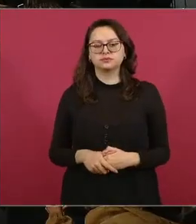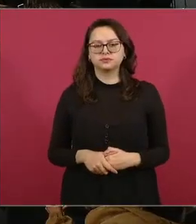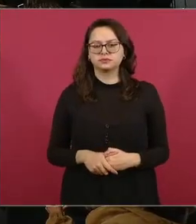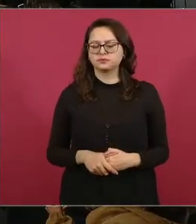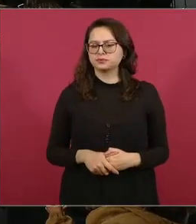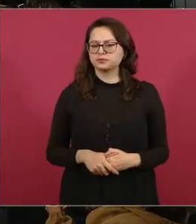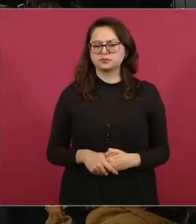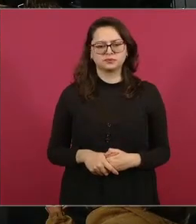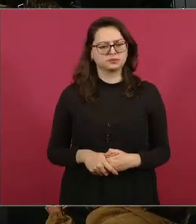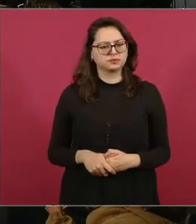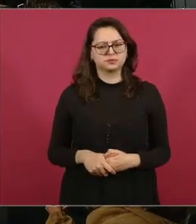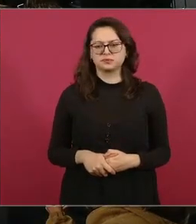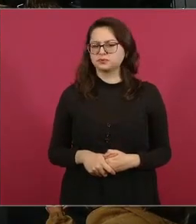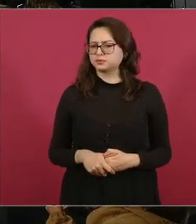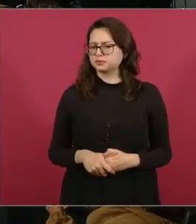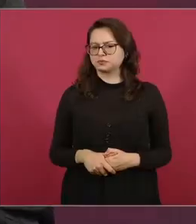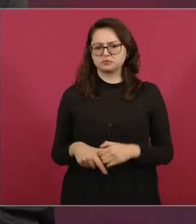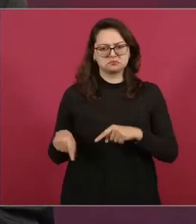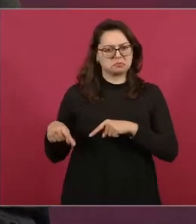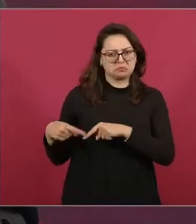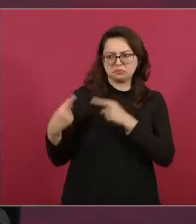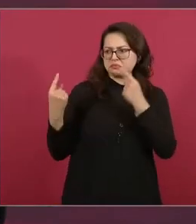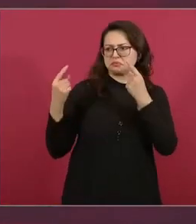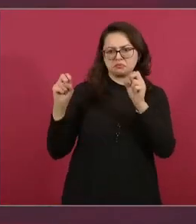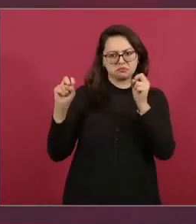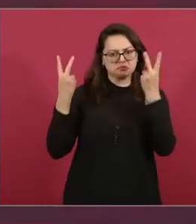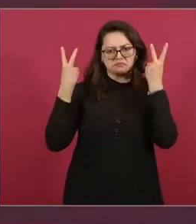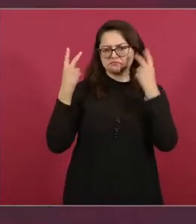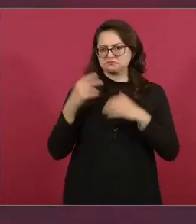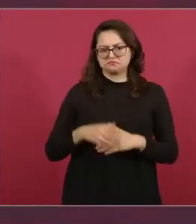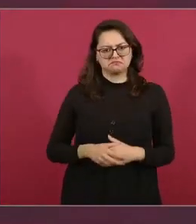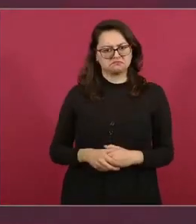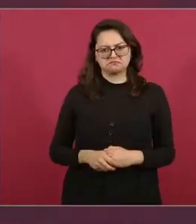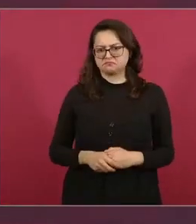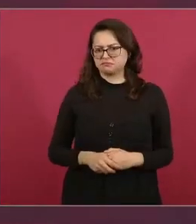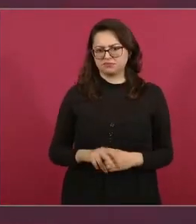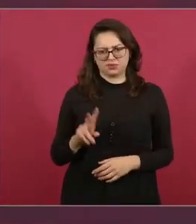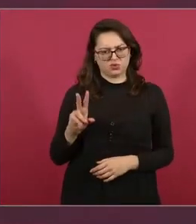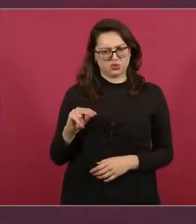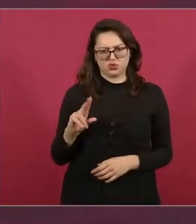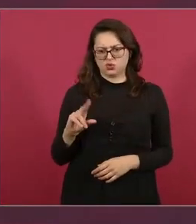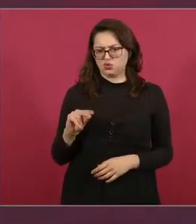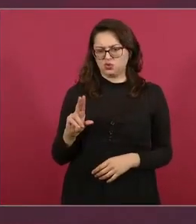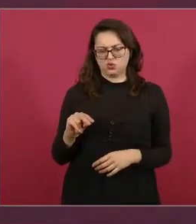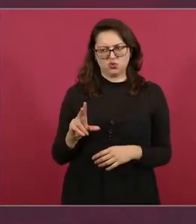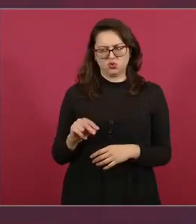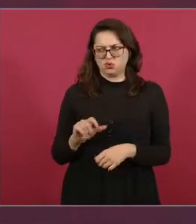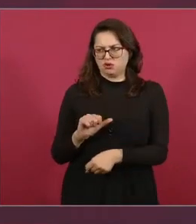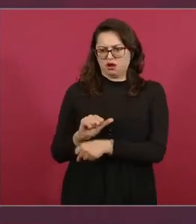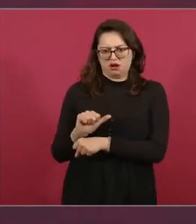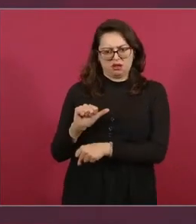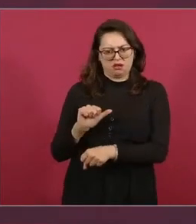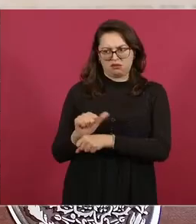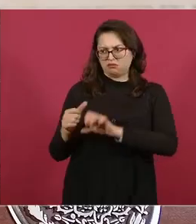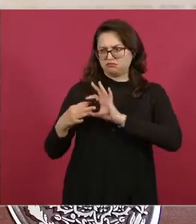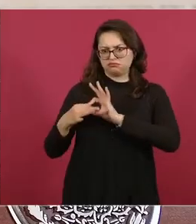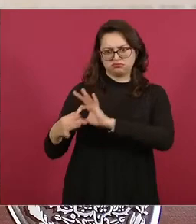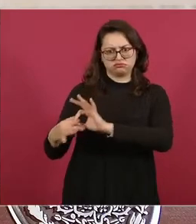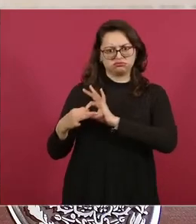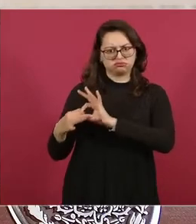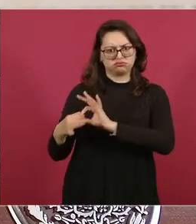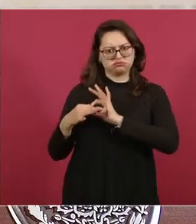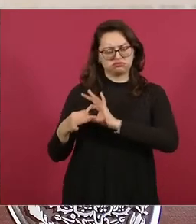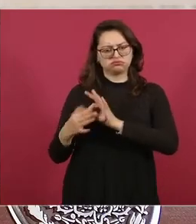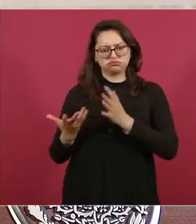no vamos a romper relaciones con Argentina, porque un país, una